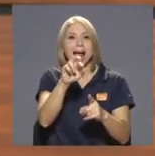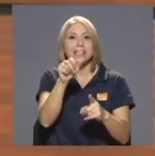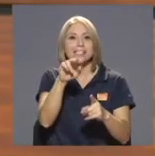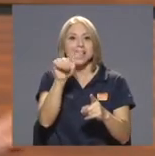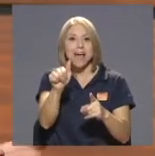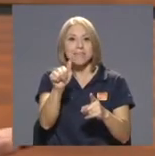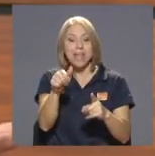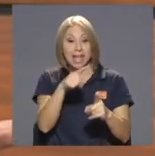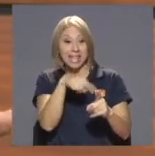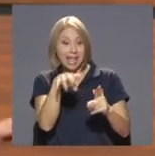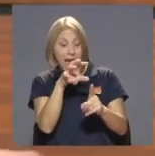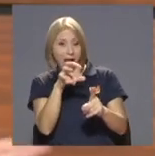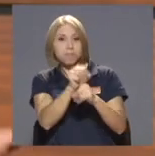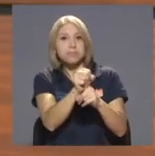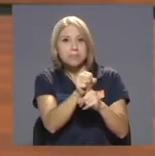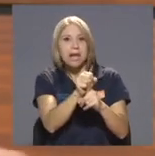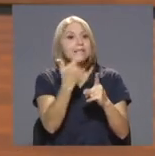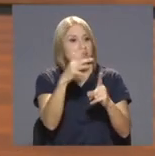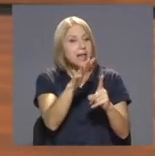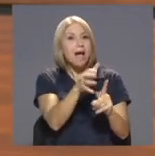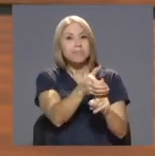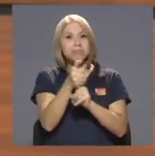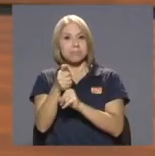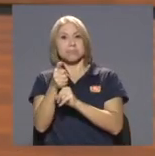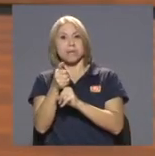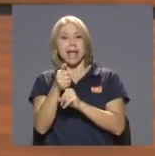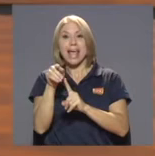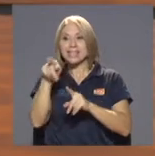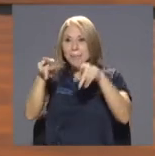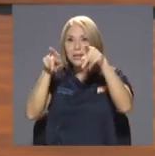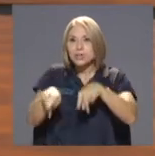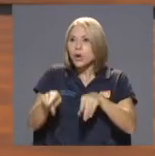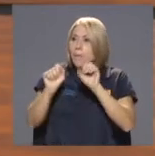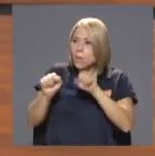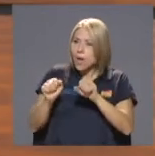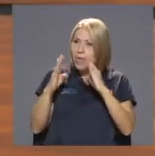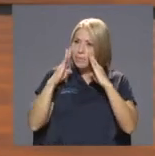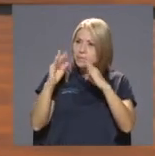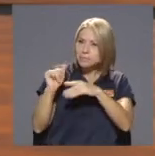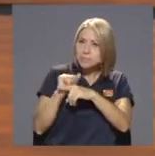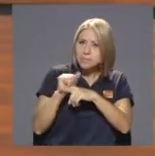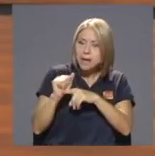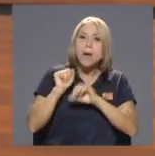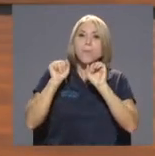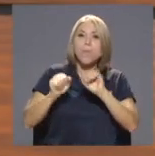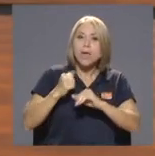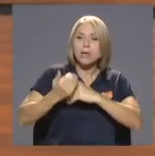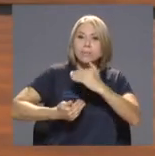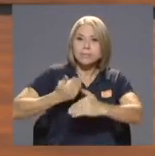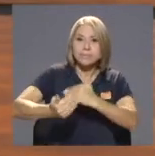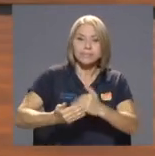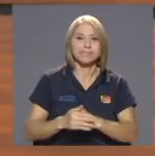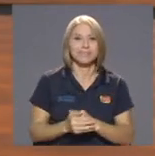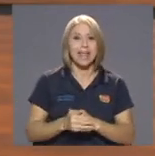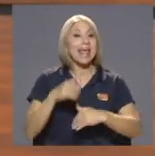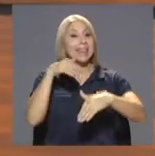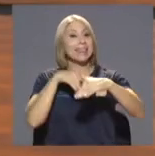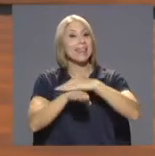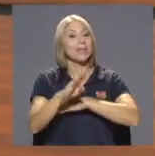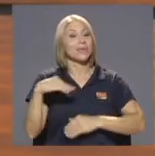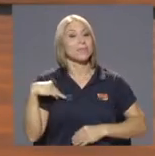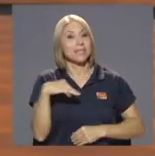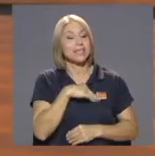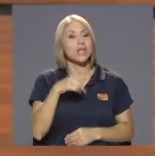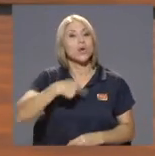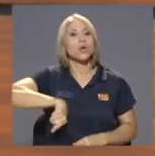la persona, que al ofensor, en caso de que sea tan evidente, ¿verdad? Y se le pueda dar trámite a un tema así. A nivel interno del ministerio, nosotros